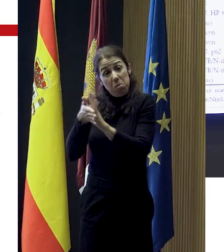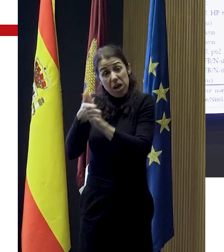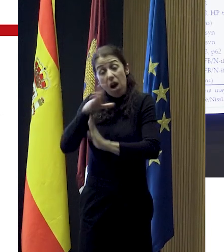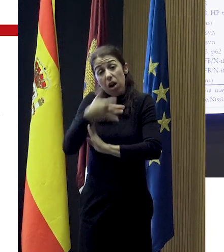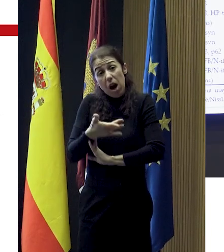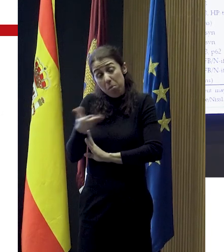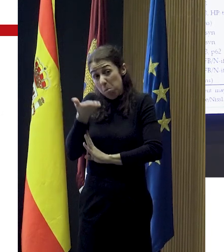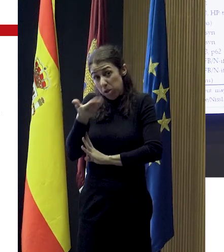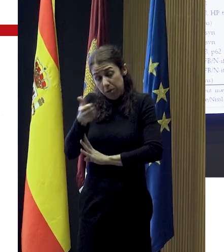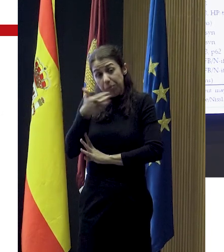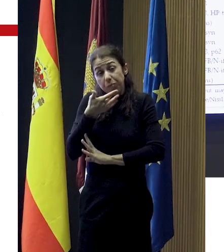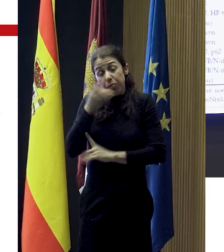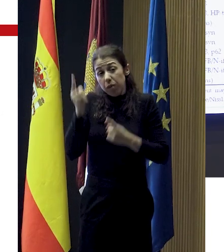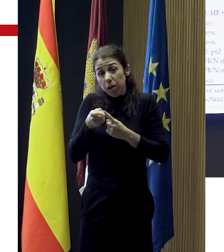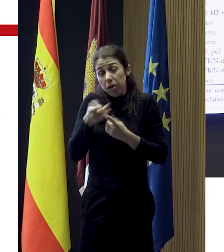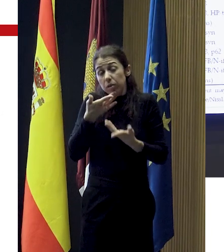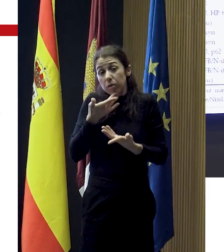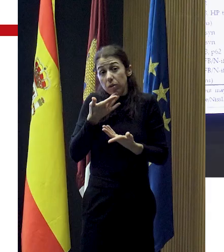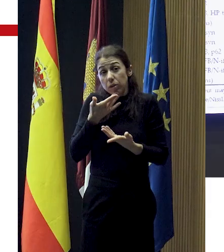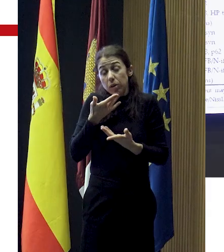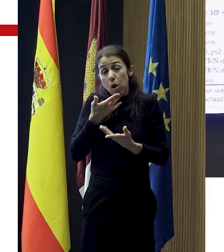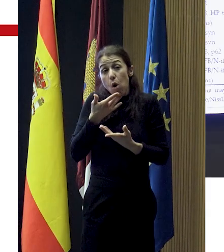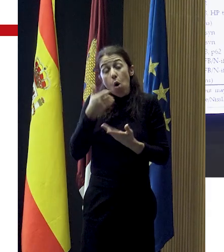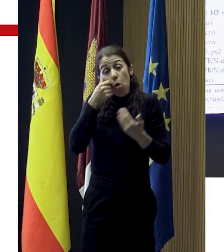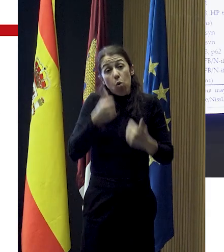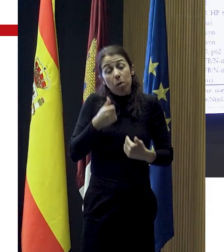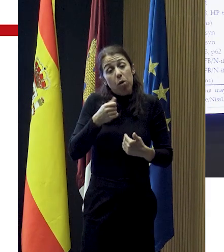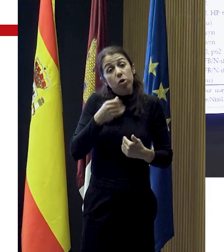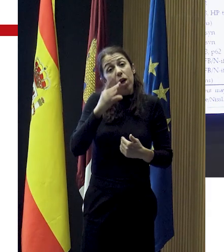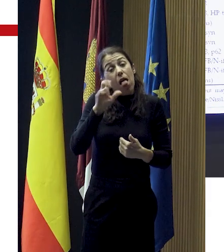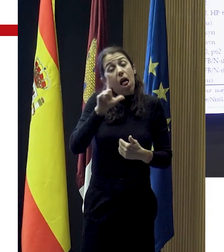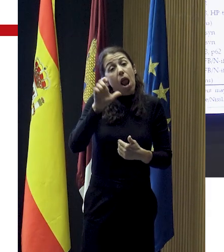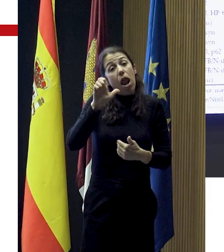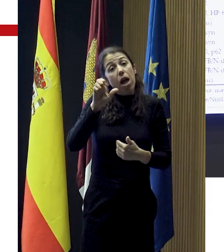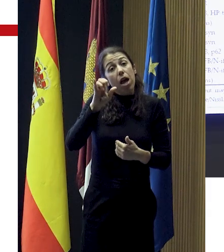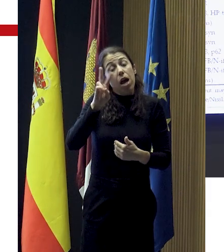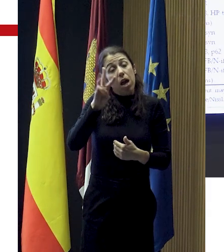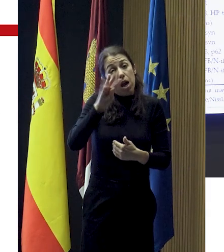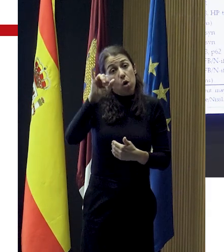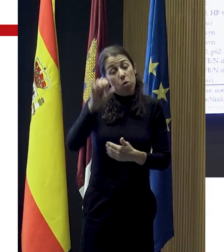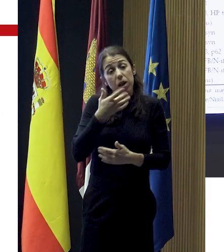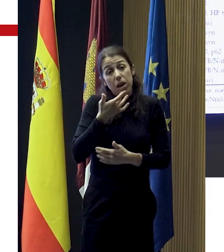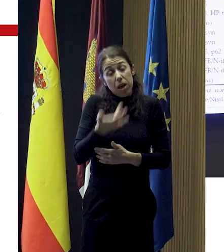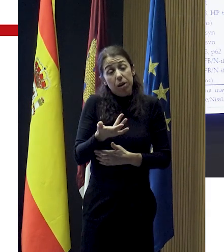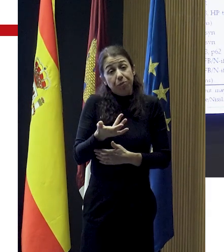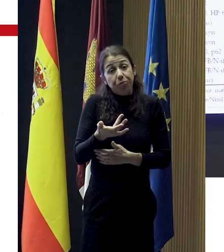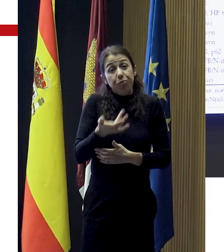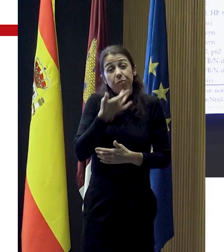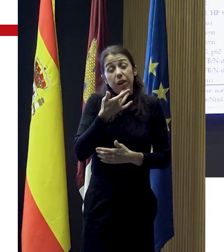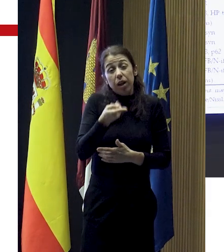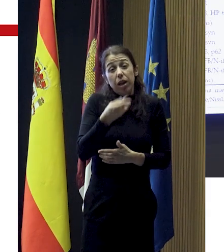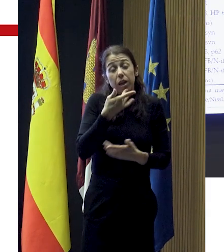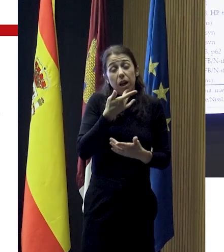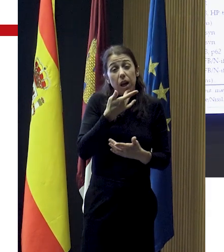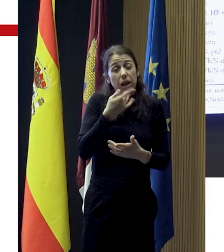importantes, ¿vale? Una de ellas son los cuerpos de Levy, que es la acumulación de otra proteína que se llama alfa-sinucleína, y que